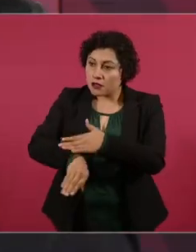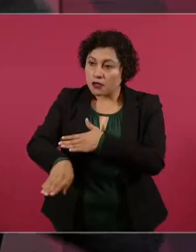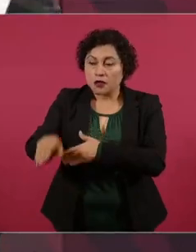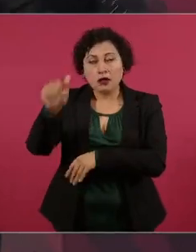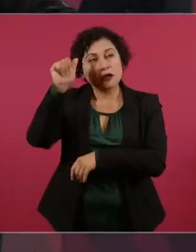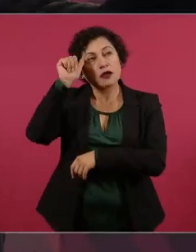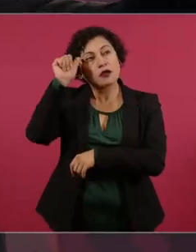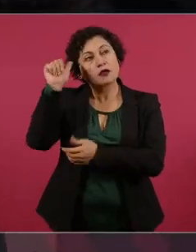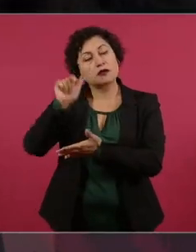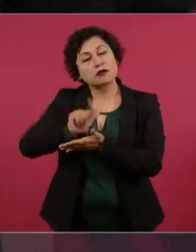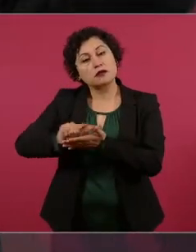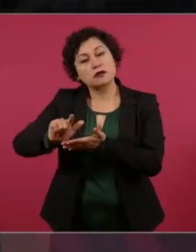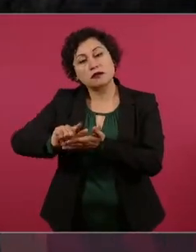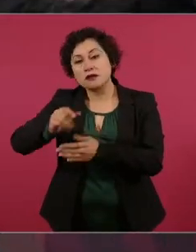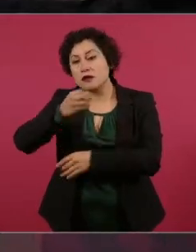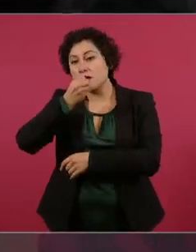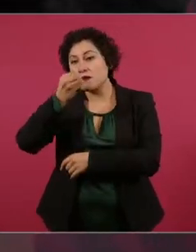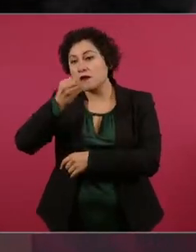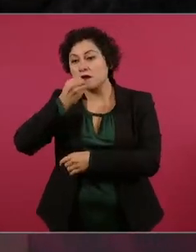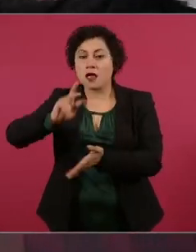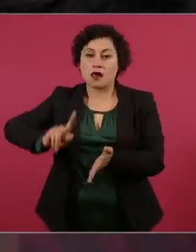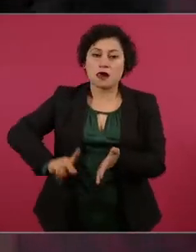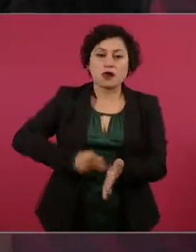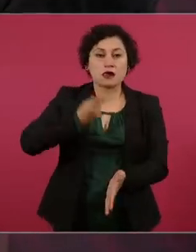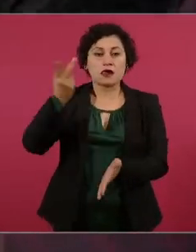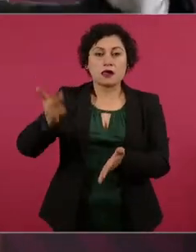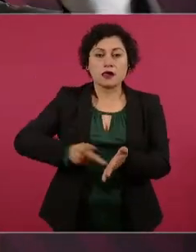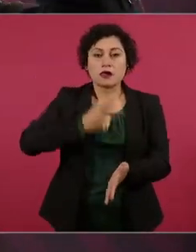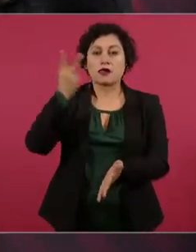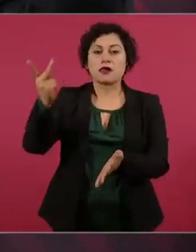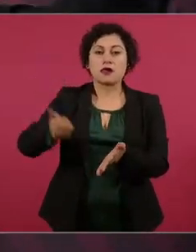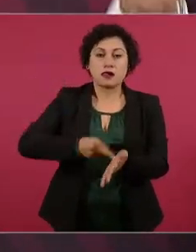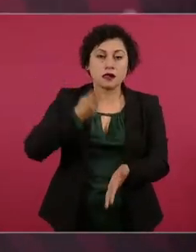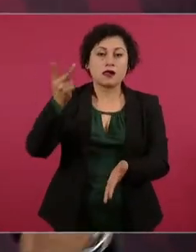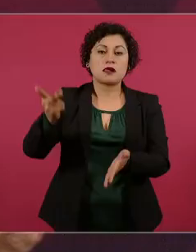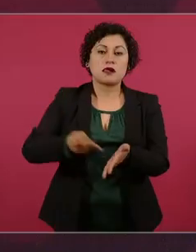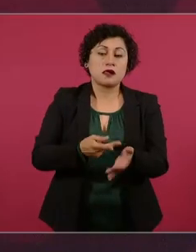Si se vuelve a confesar y vuelven a comulgar.